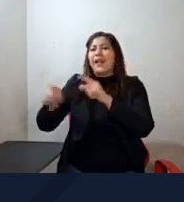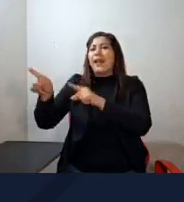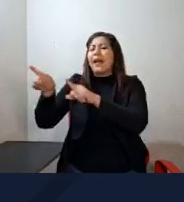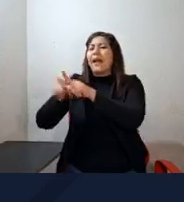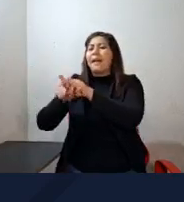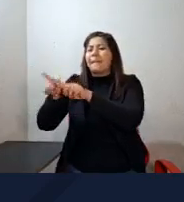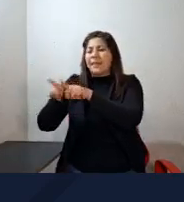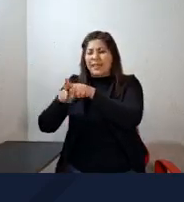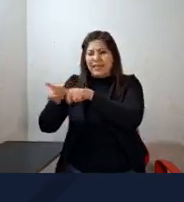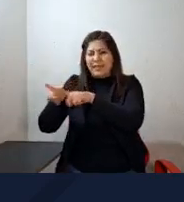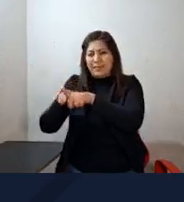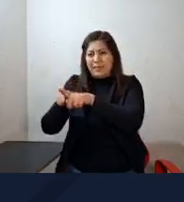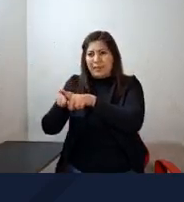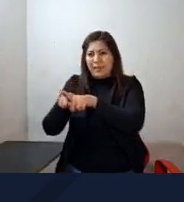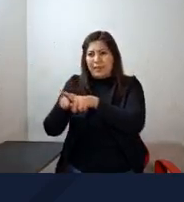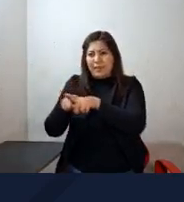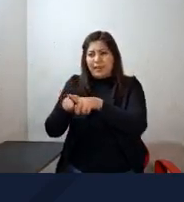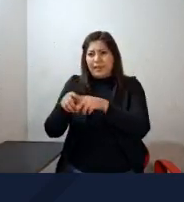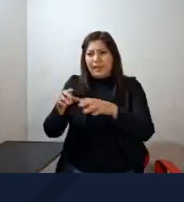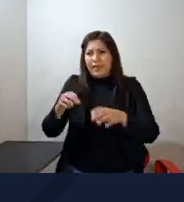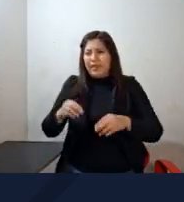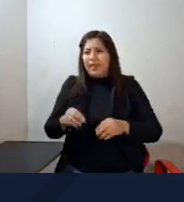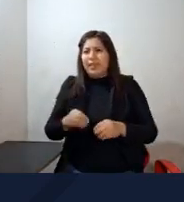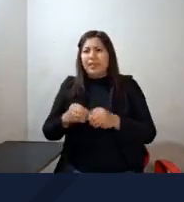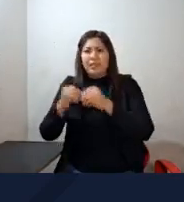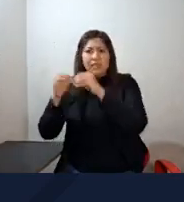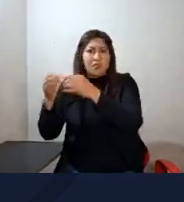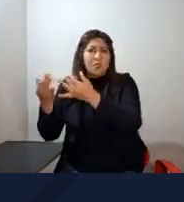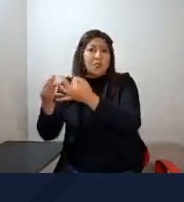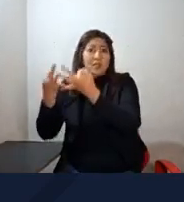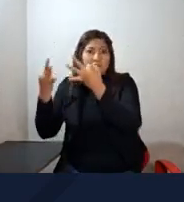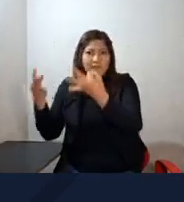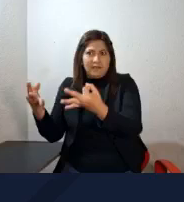¿Es correcto o cuál sería la diferencia?